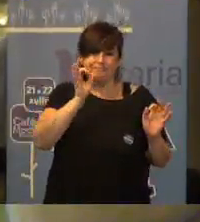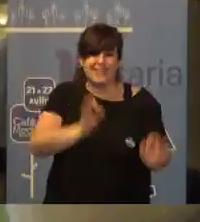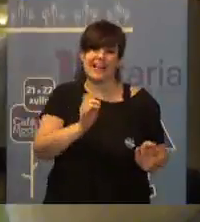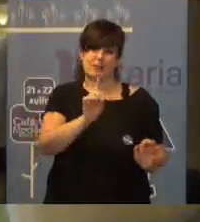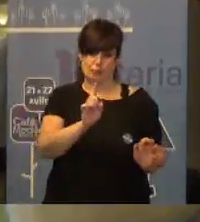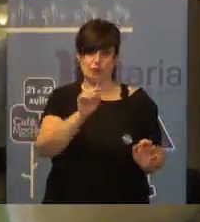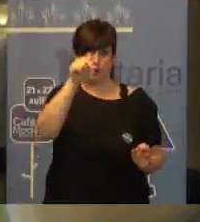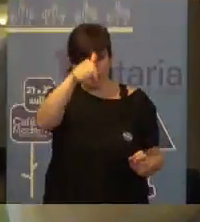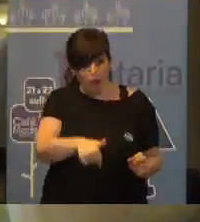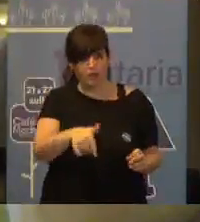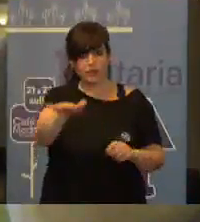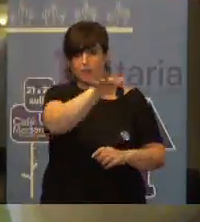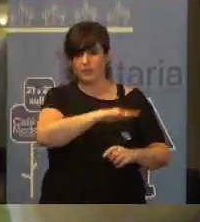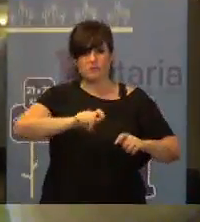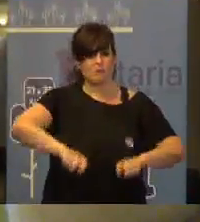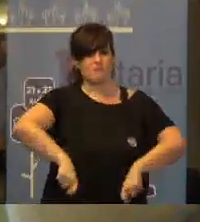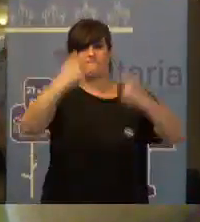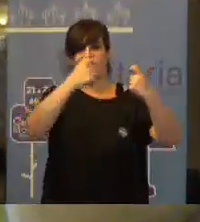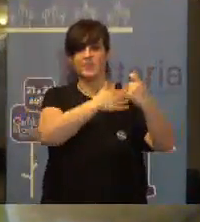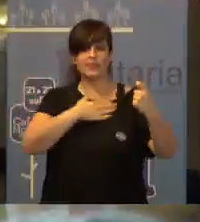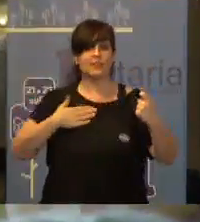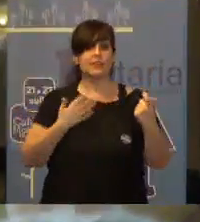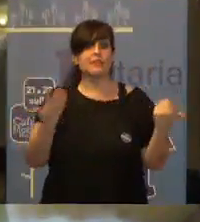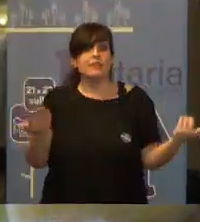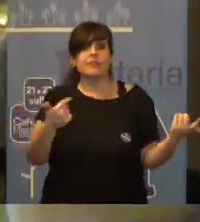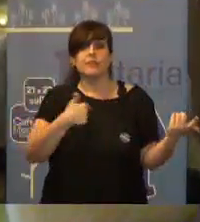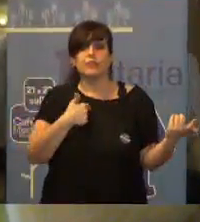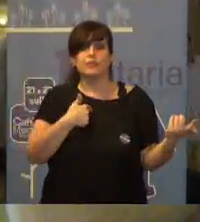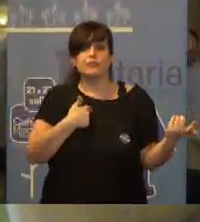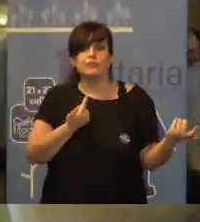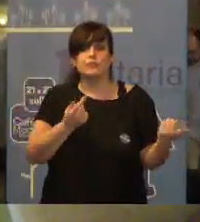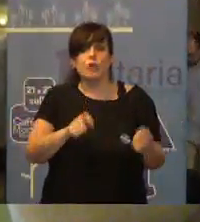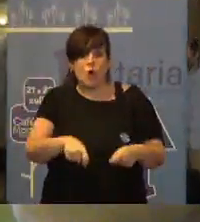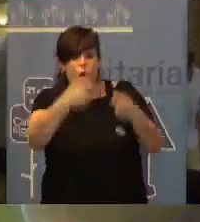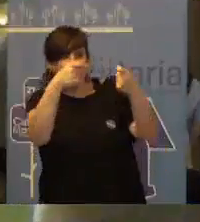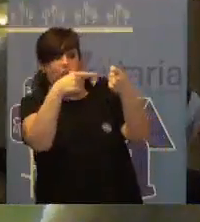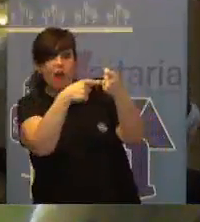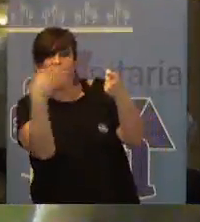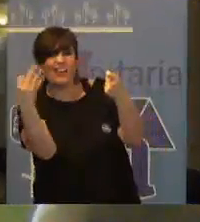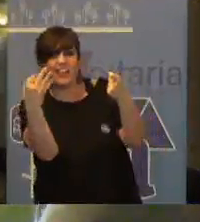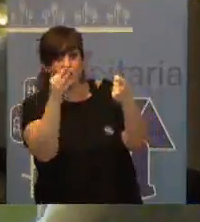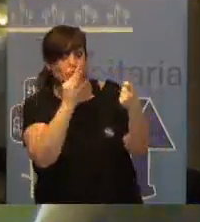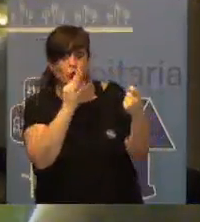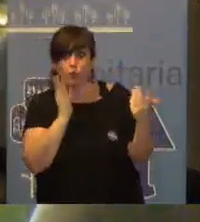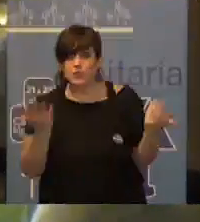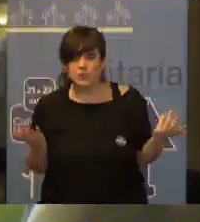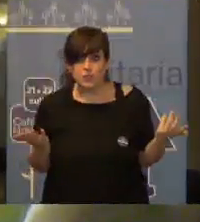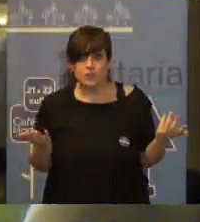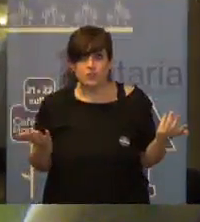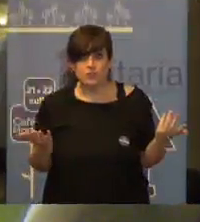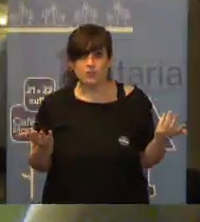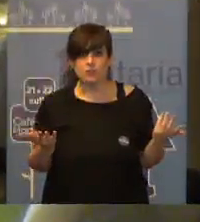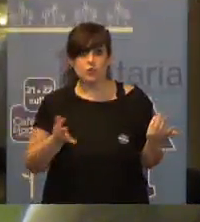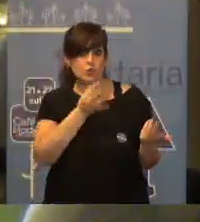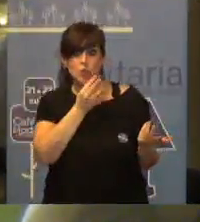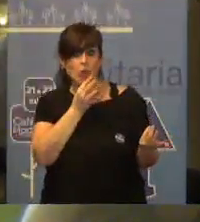somos un espacio rupturista e eu aínda non me enterei en que consiste a ruptura. É verdade, hai que falar claro. En